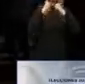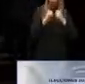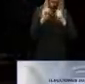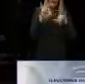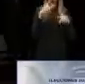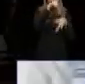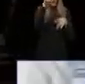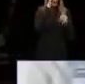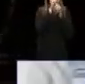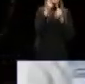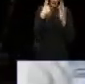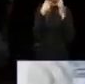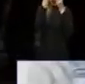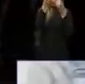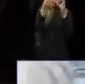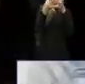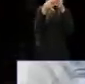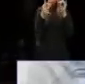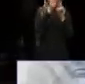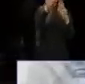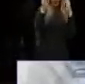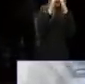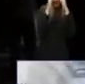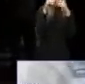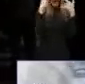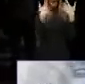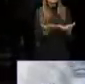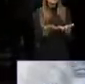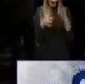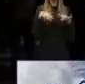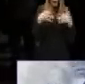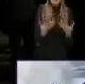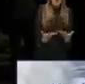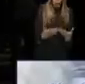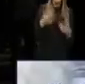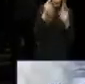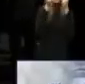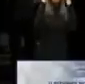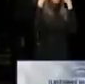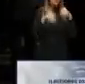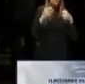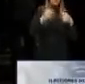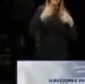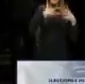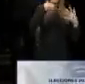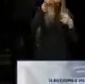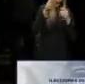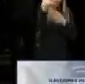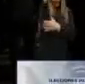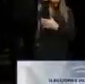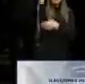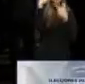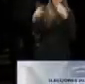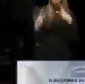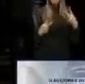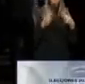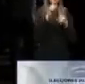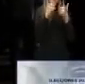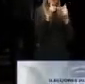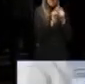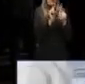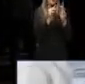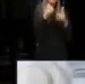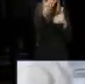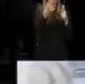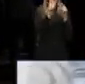estarán comentando en sus casas seguramente, cómo pues sale rápido la venta de banderas, que no es un lugar ajeno para ver el